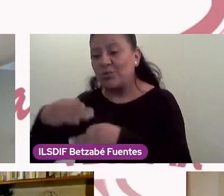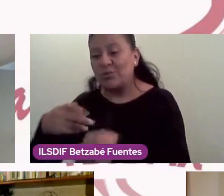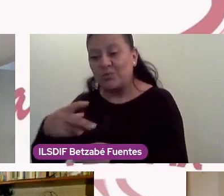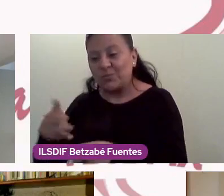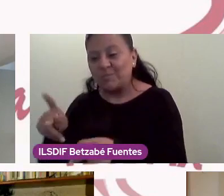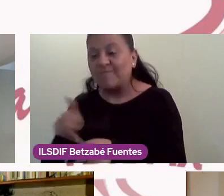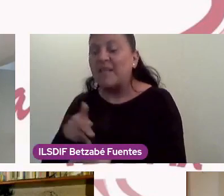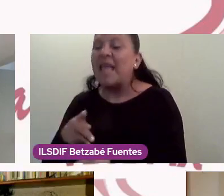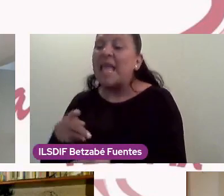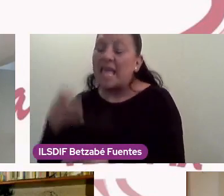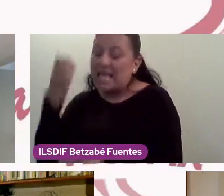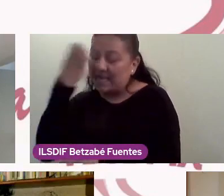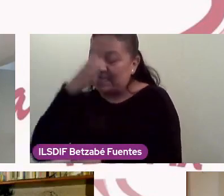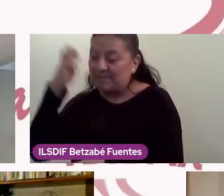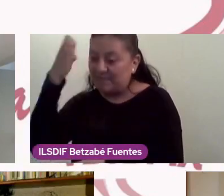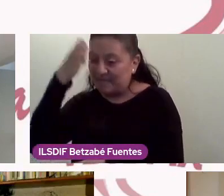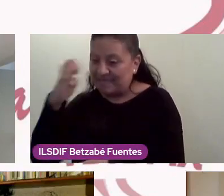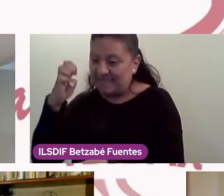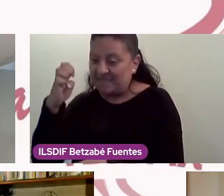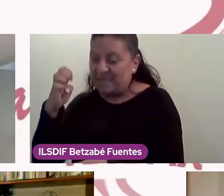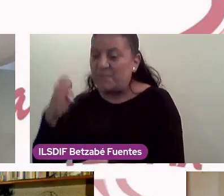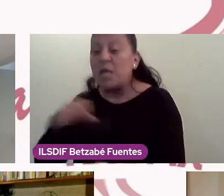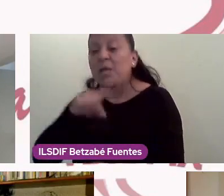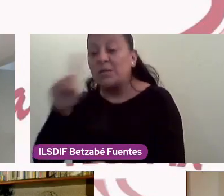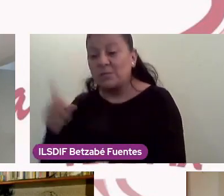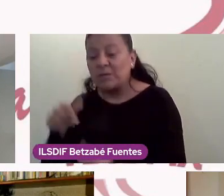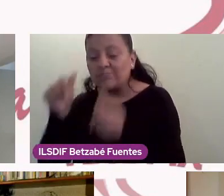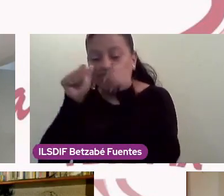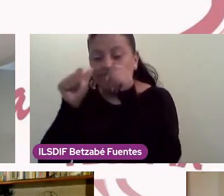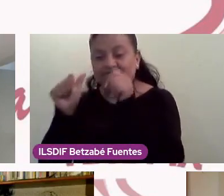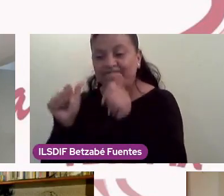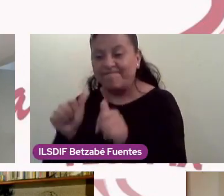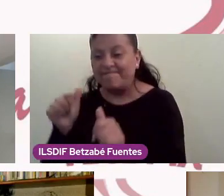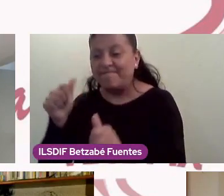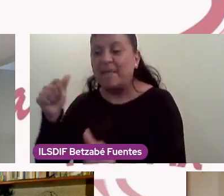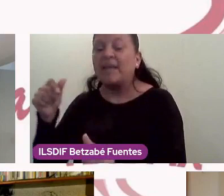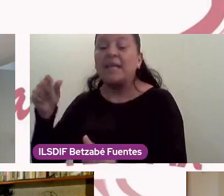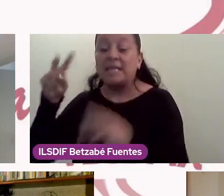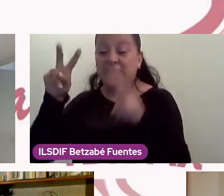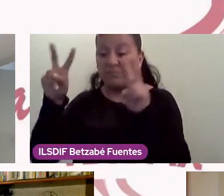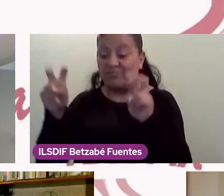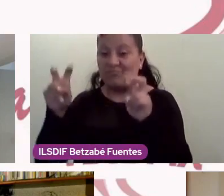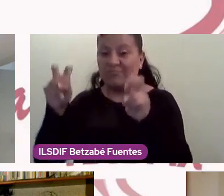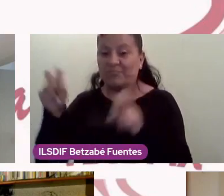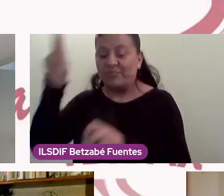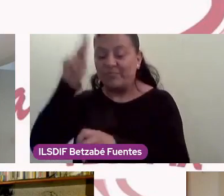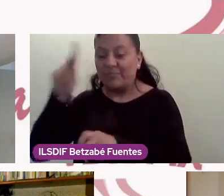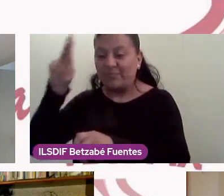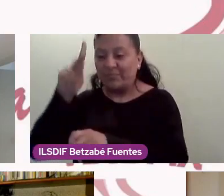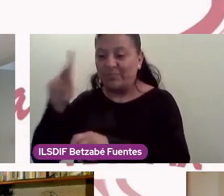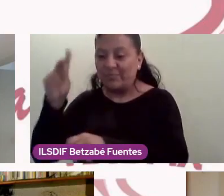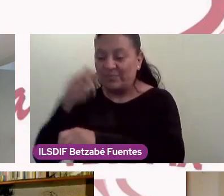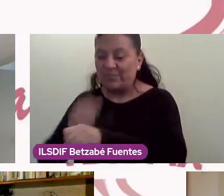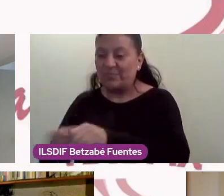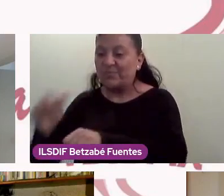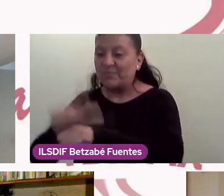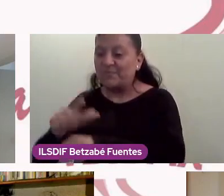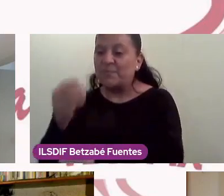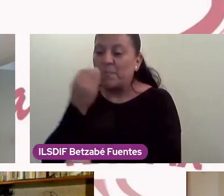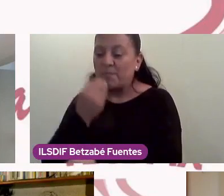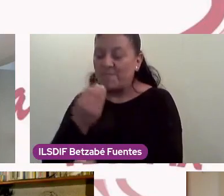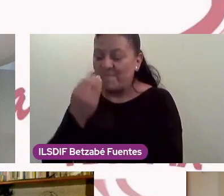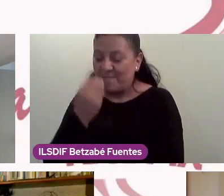Comunicación Social, quien estará pendiente de sus comentarios y preguntas en nuestras redes sociales. El tema de hoy, la